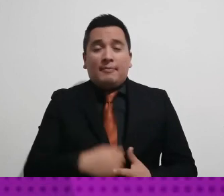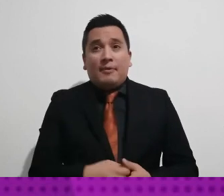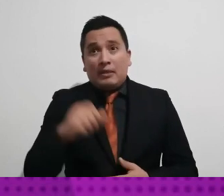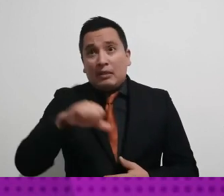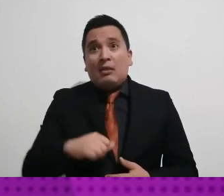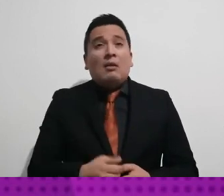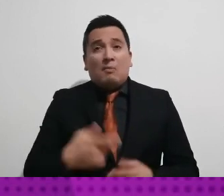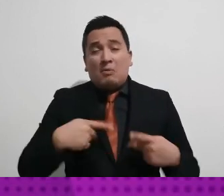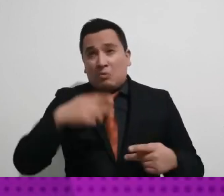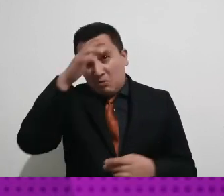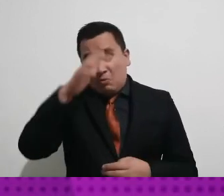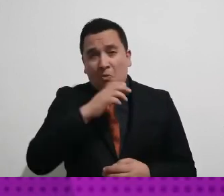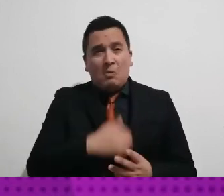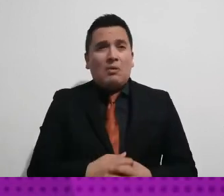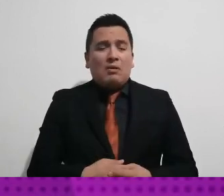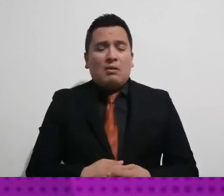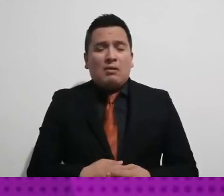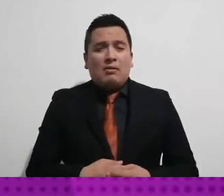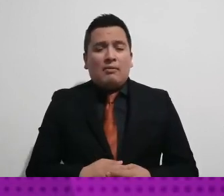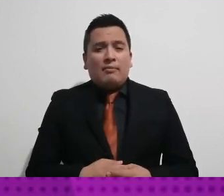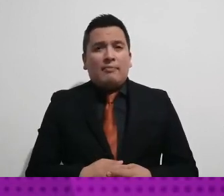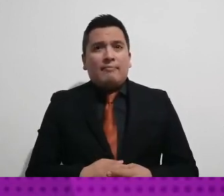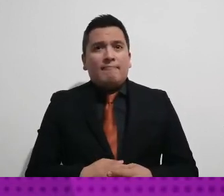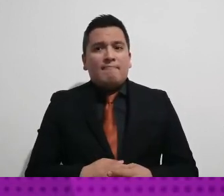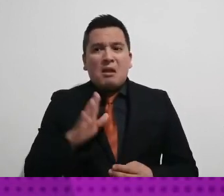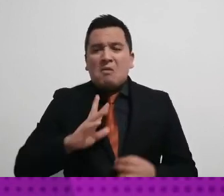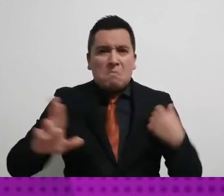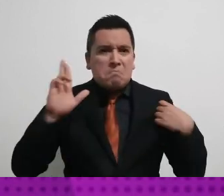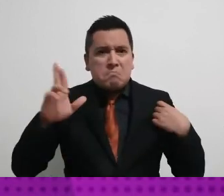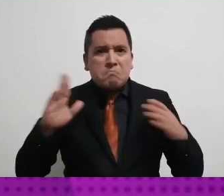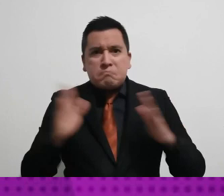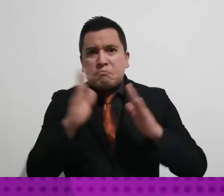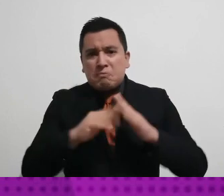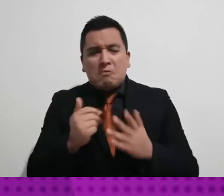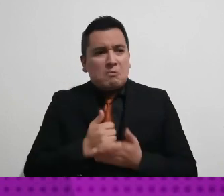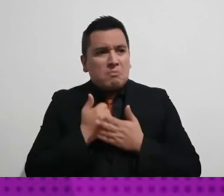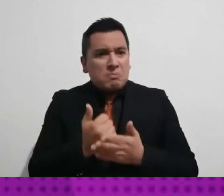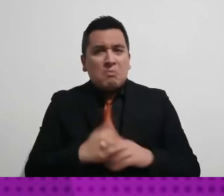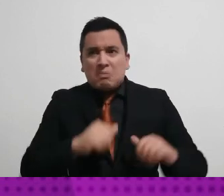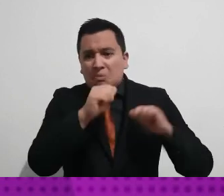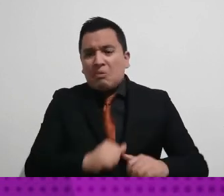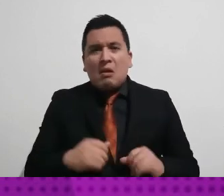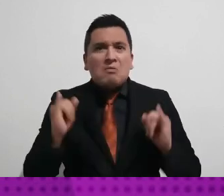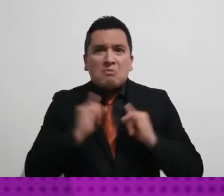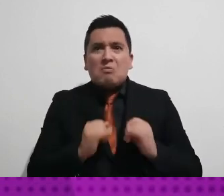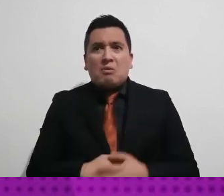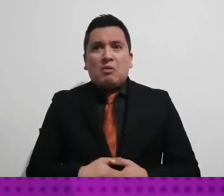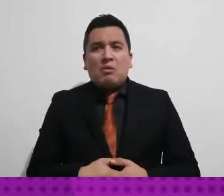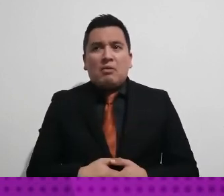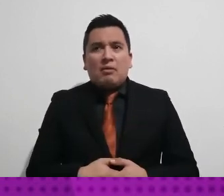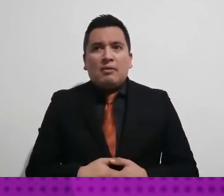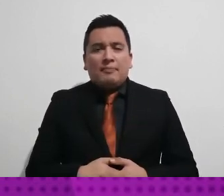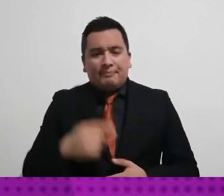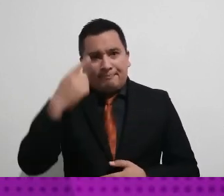ciudadanía y bueno, pues aquí las y los coahuilenses mostraron que están dispuestos a participar con las autoridades, con las